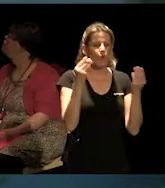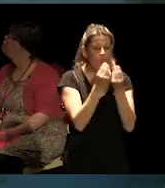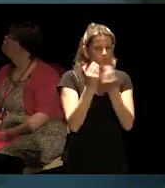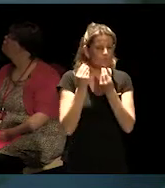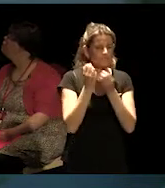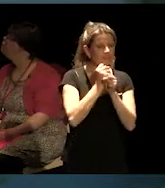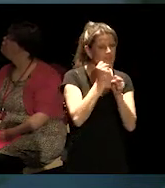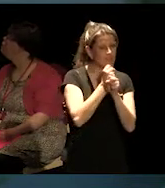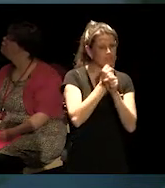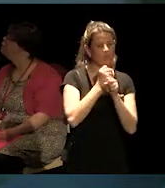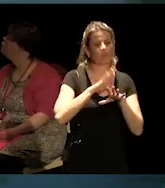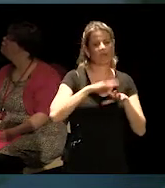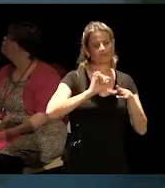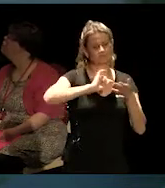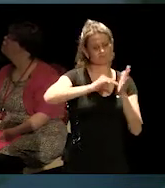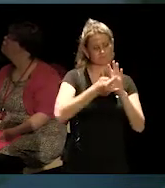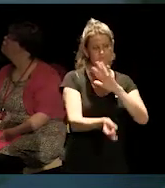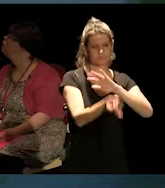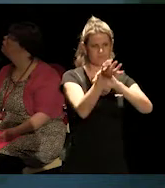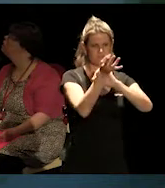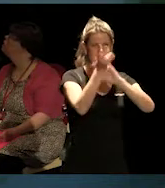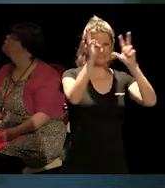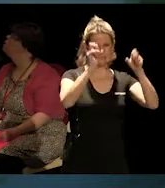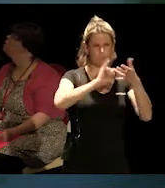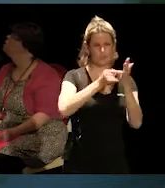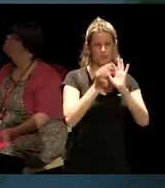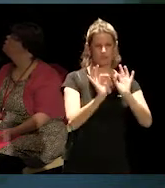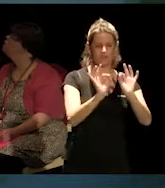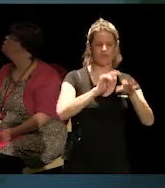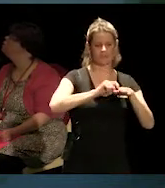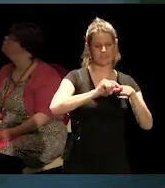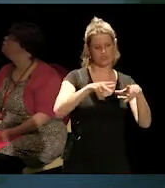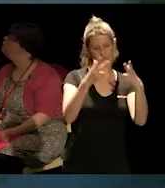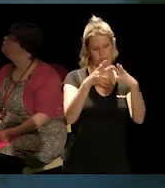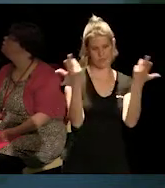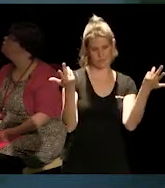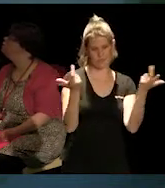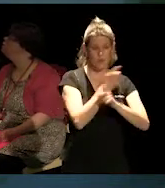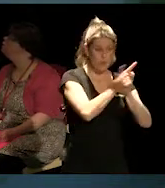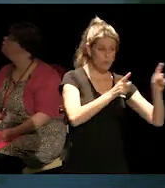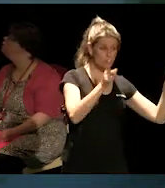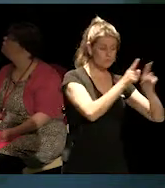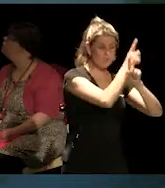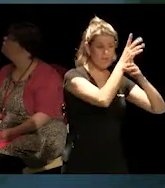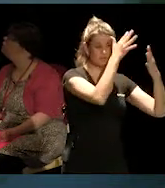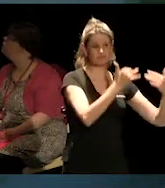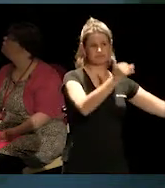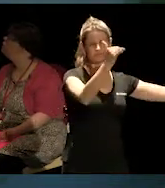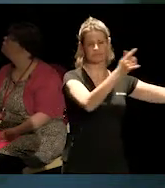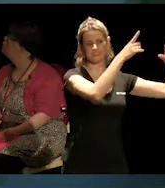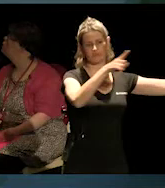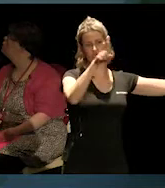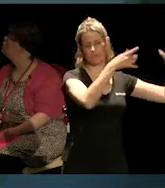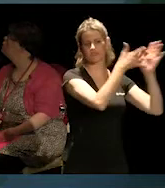para desarrollar un proyecto de carácter social. Un proyecto en el que la música sinfónica, es